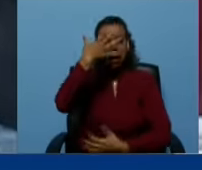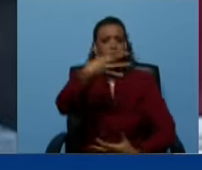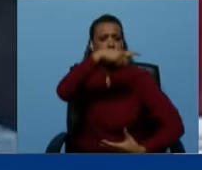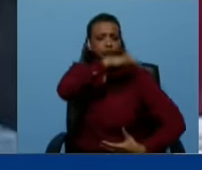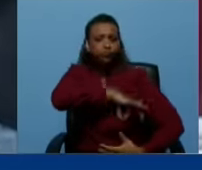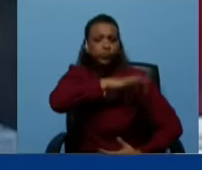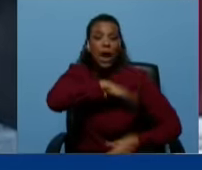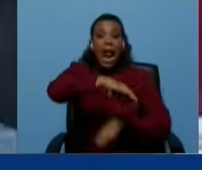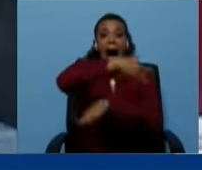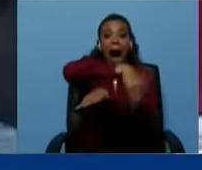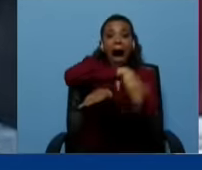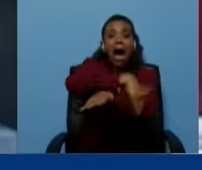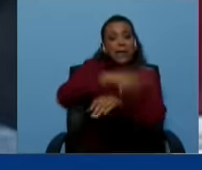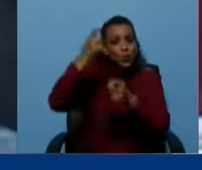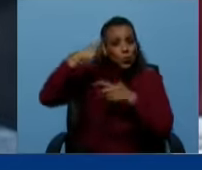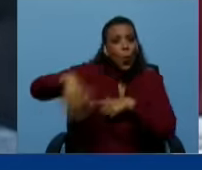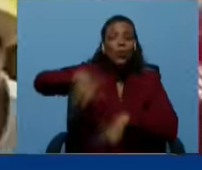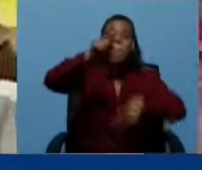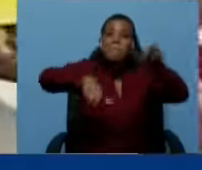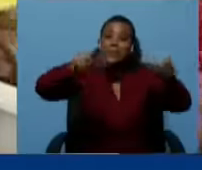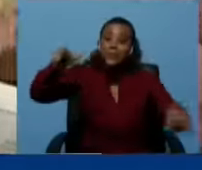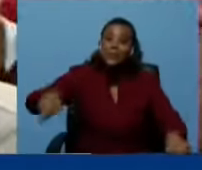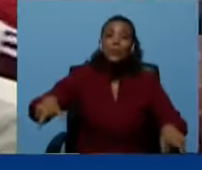Las calles son del pueblo,